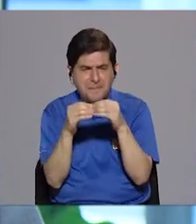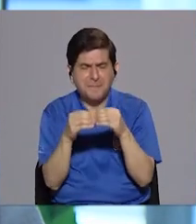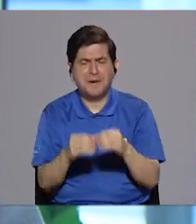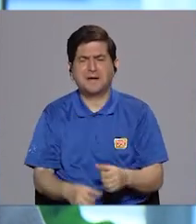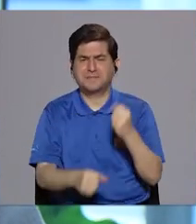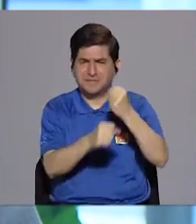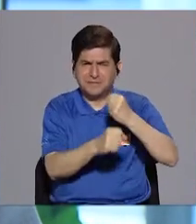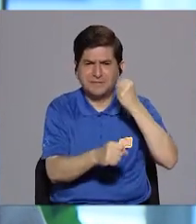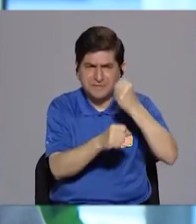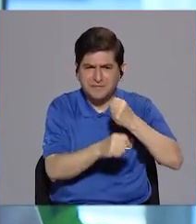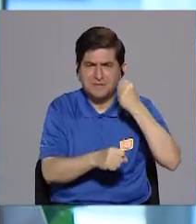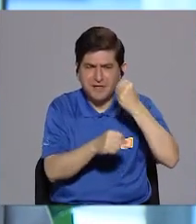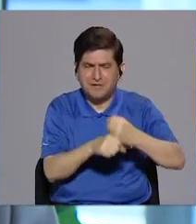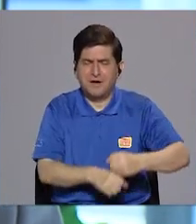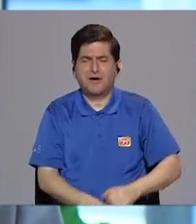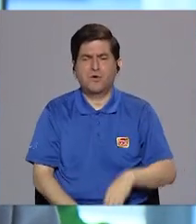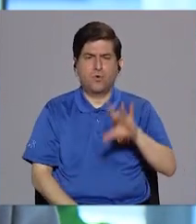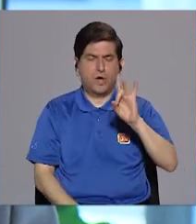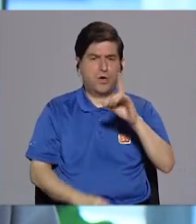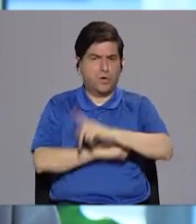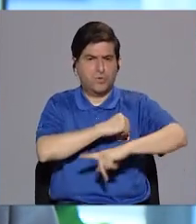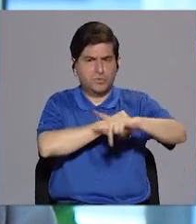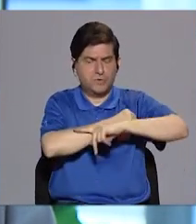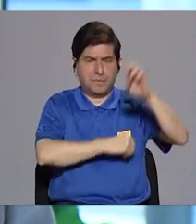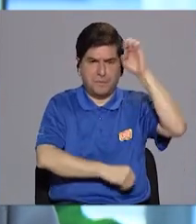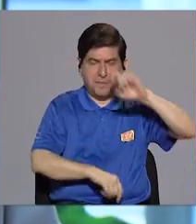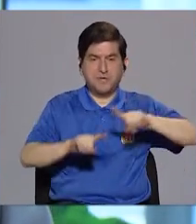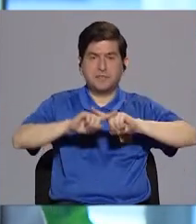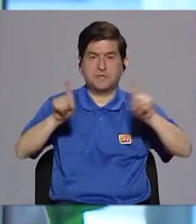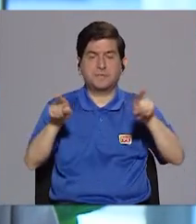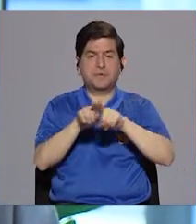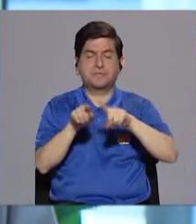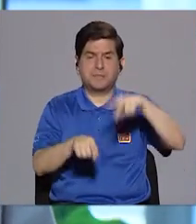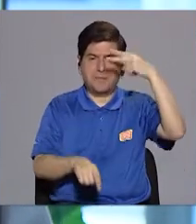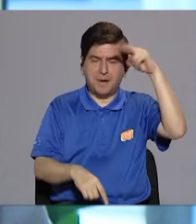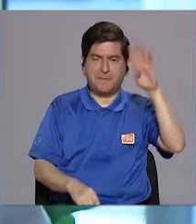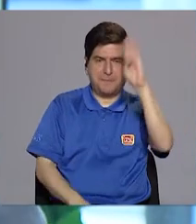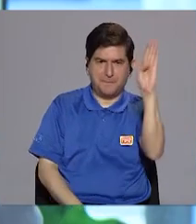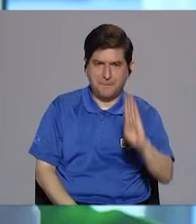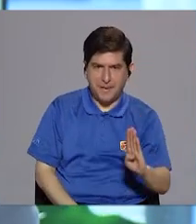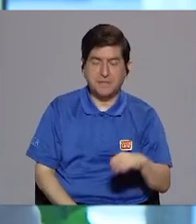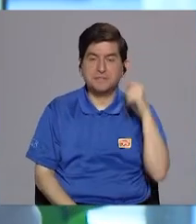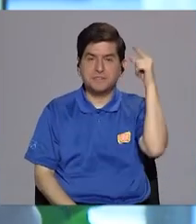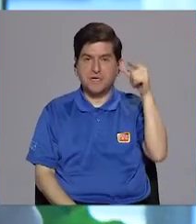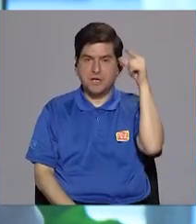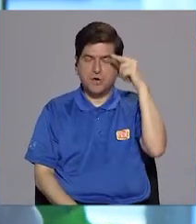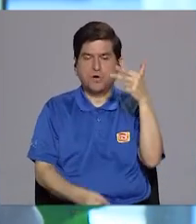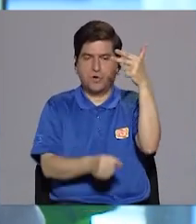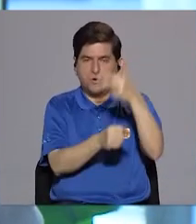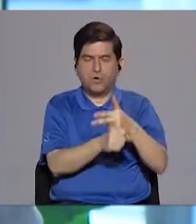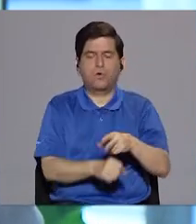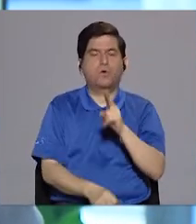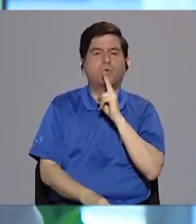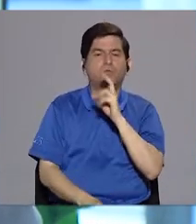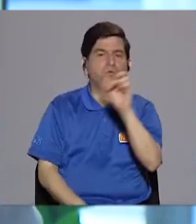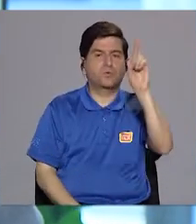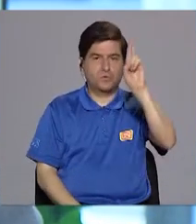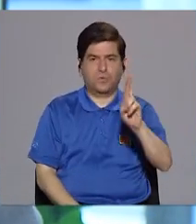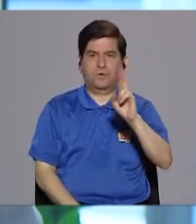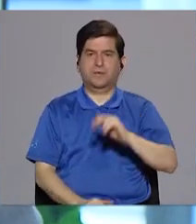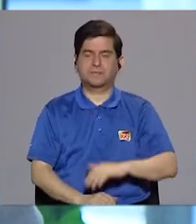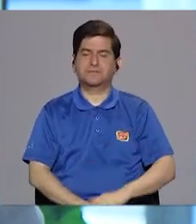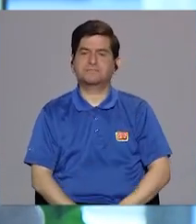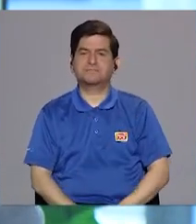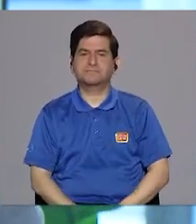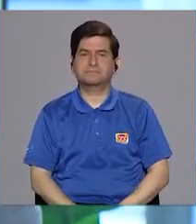tiene un trabajo muy consolidado en más de 8 países en Europa, pero además México, Brasil y por supuesto Guatemala, Honduras y Costa Rica. Así